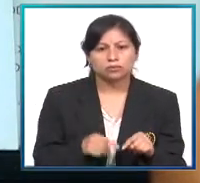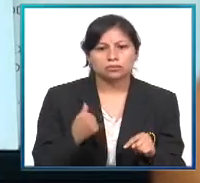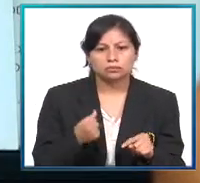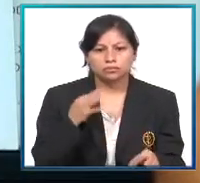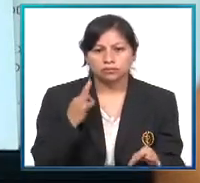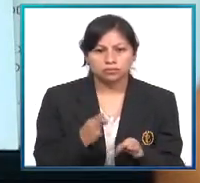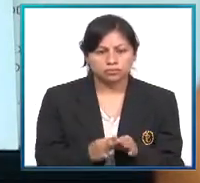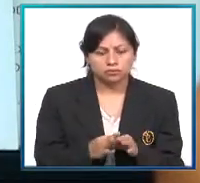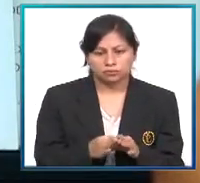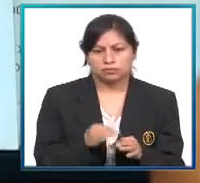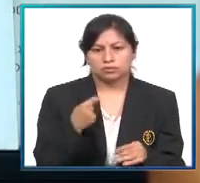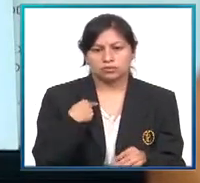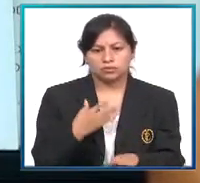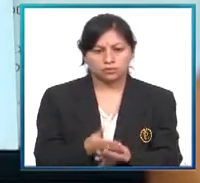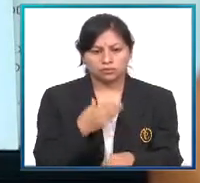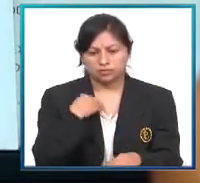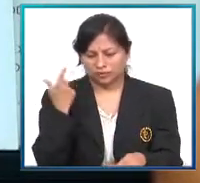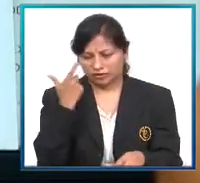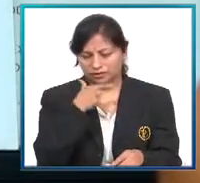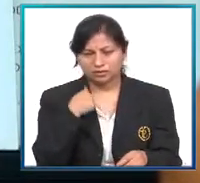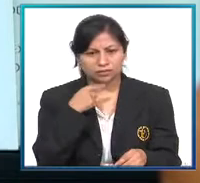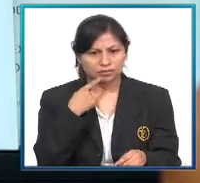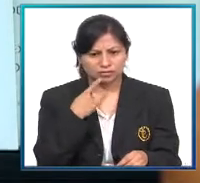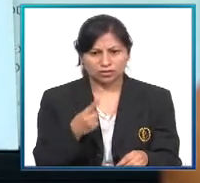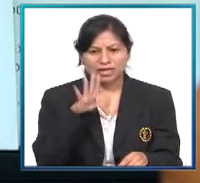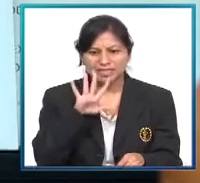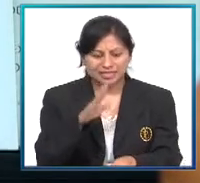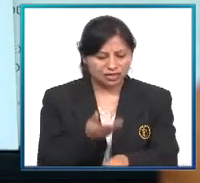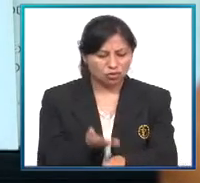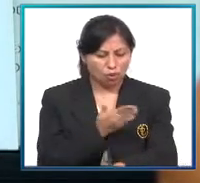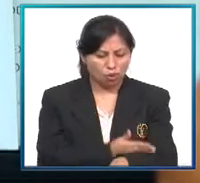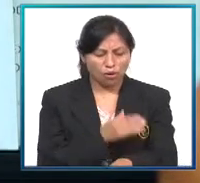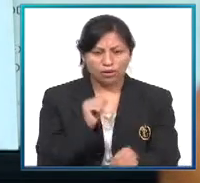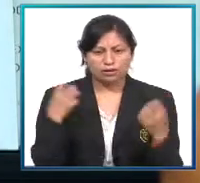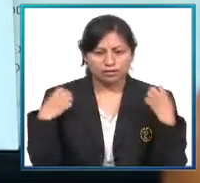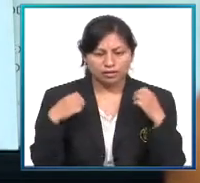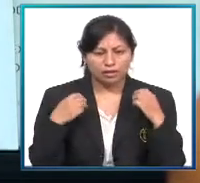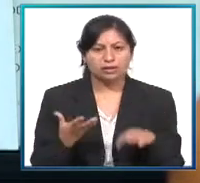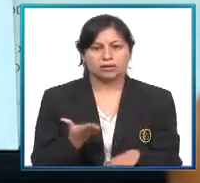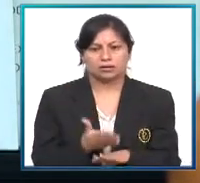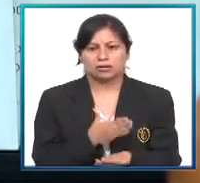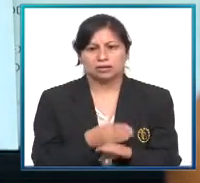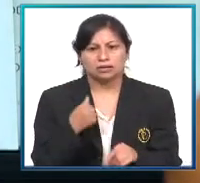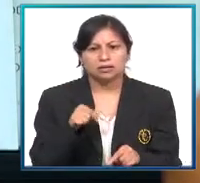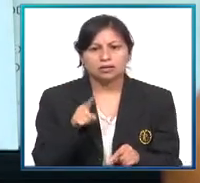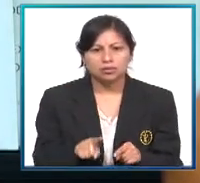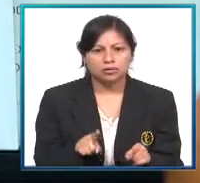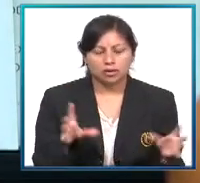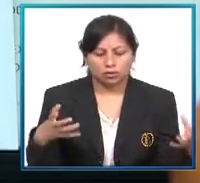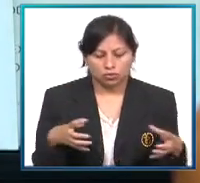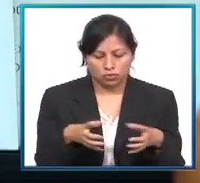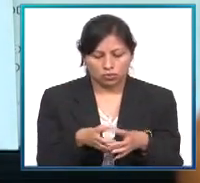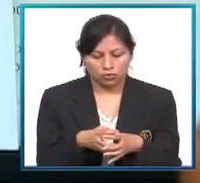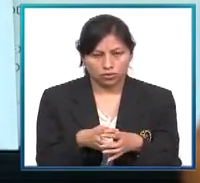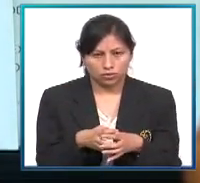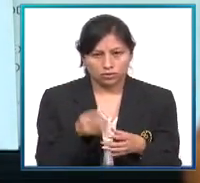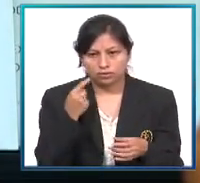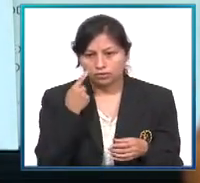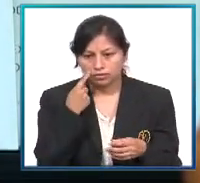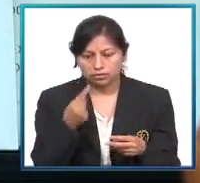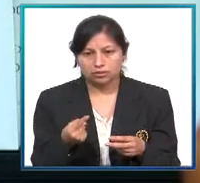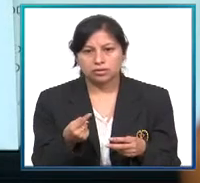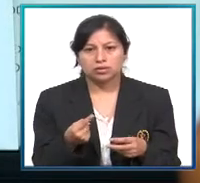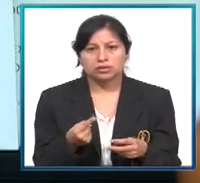con total desfachatez, unos sinvergüenzas, 5 horas antes que se acabara el estado de calamidad. Y además de eso, la junta de licitación